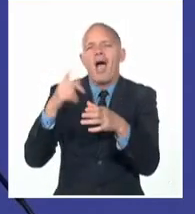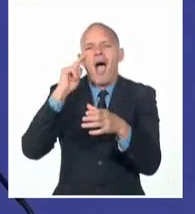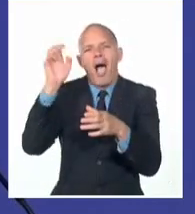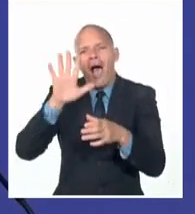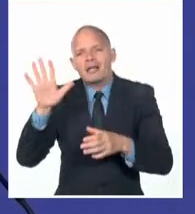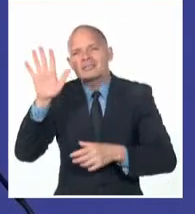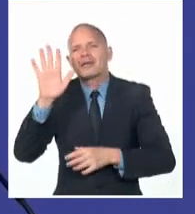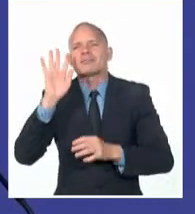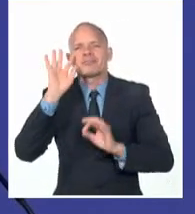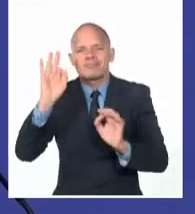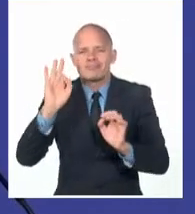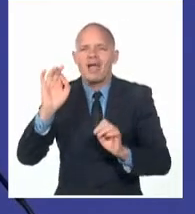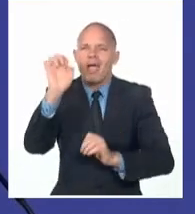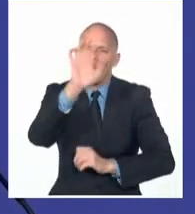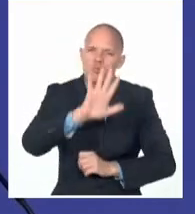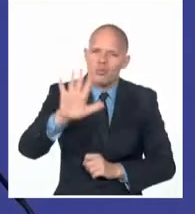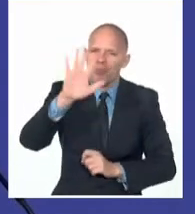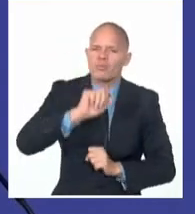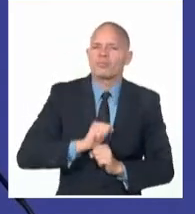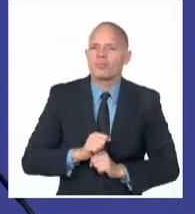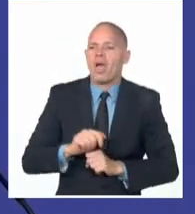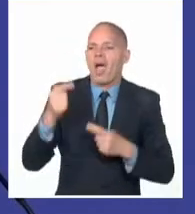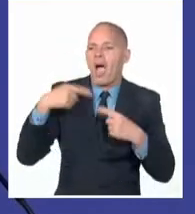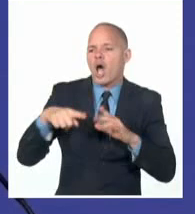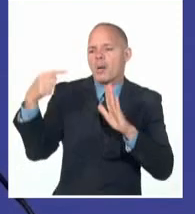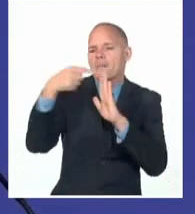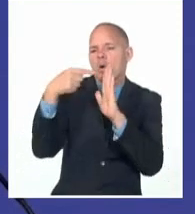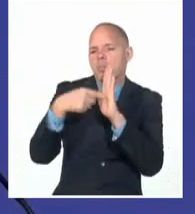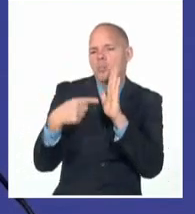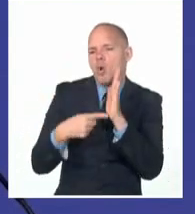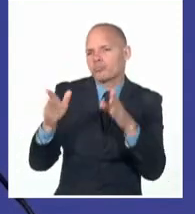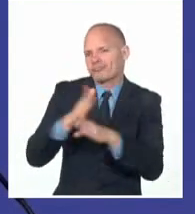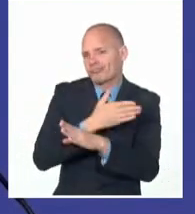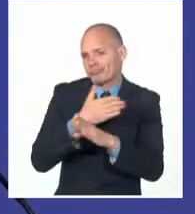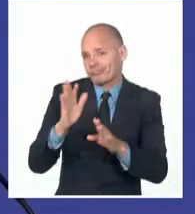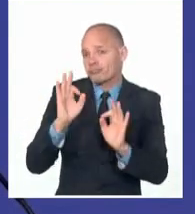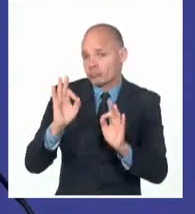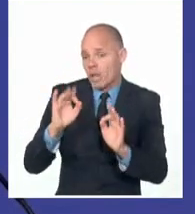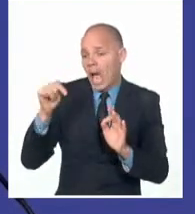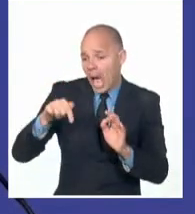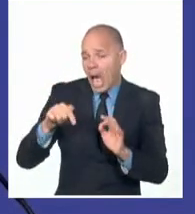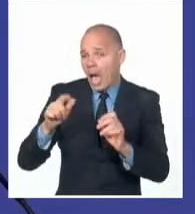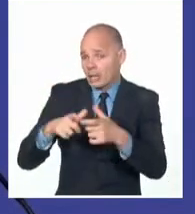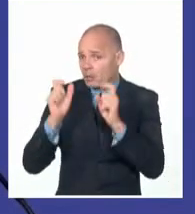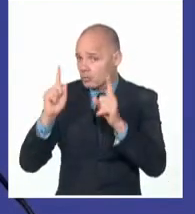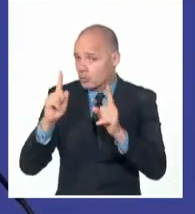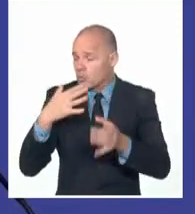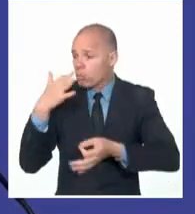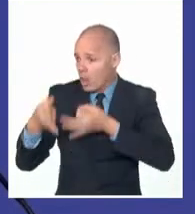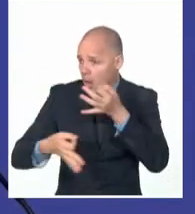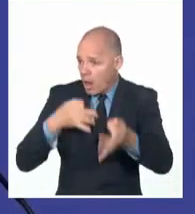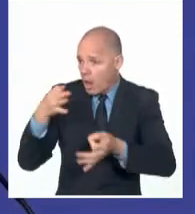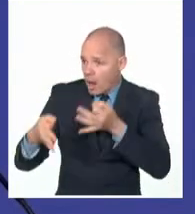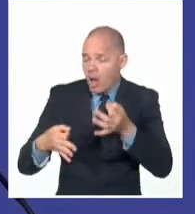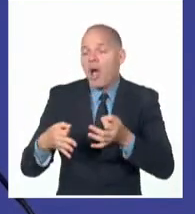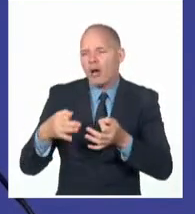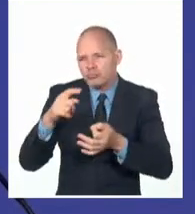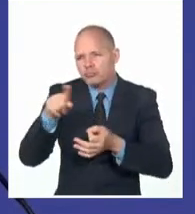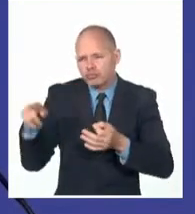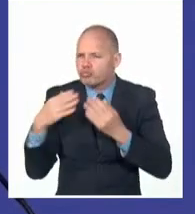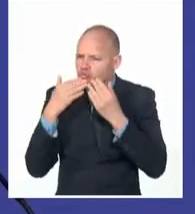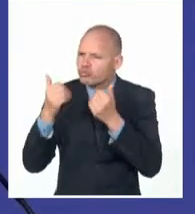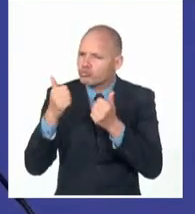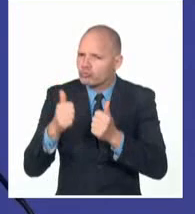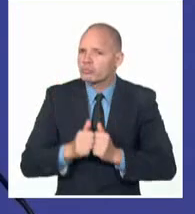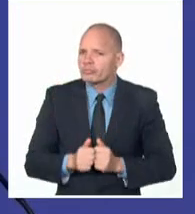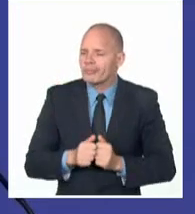tan estratégicos y actuales como los tratados durante nuestra participación en este encuentro,